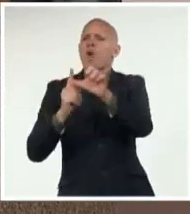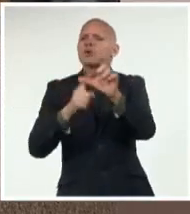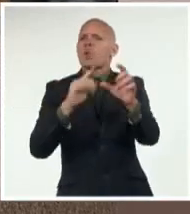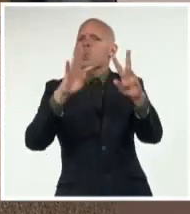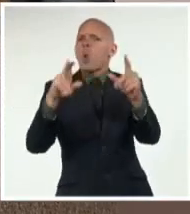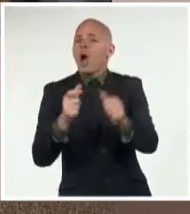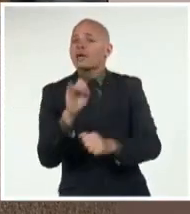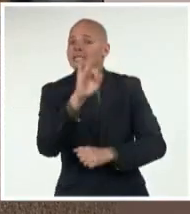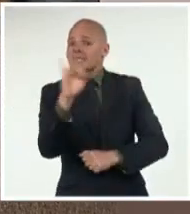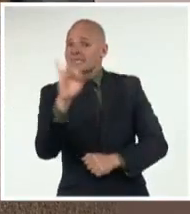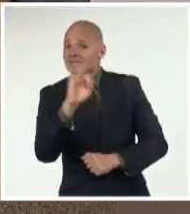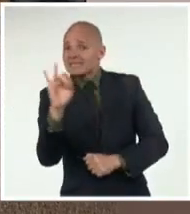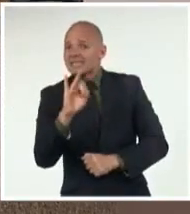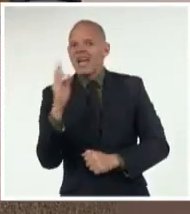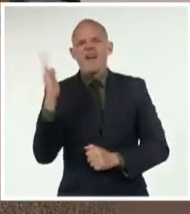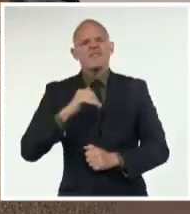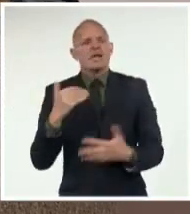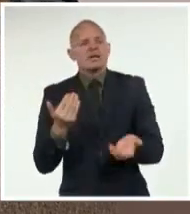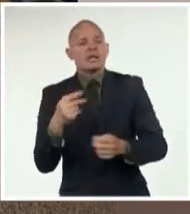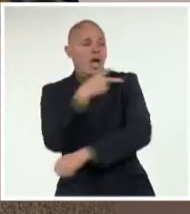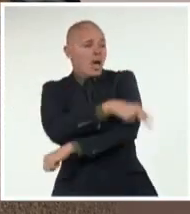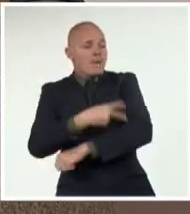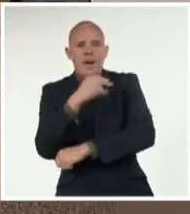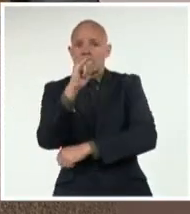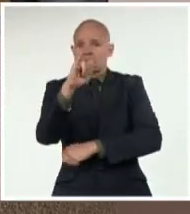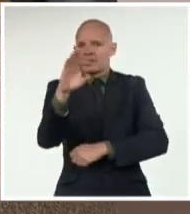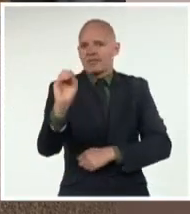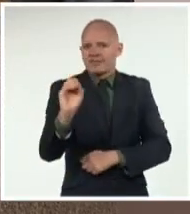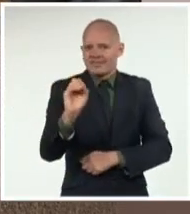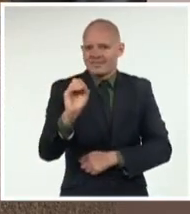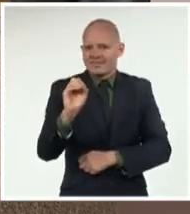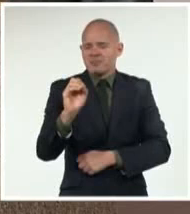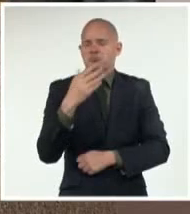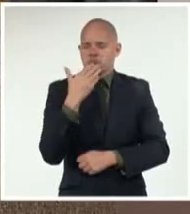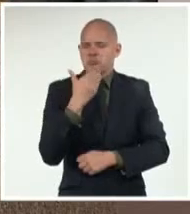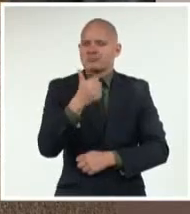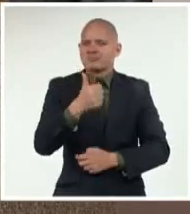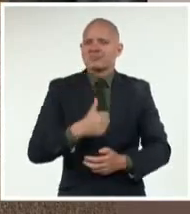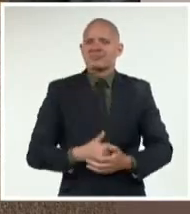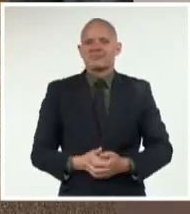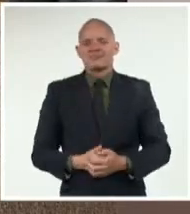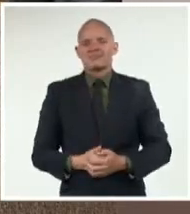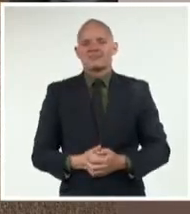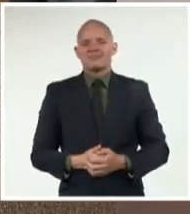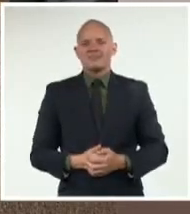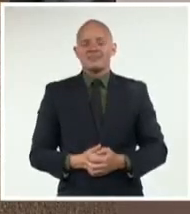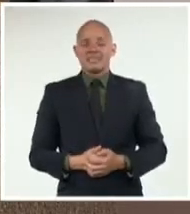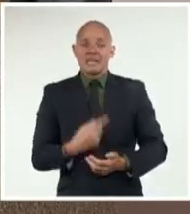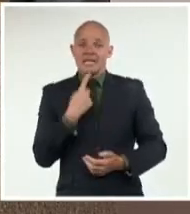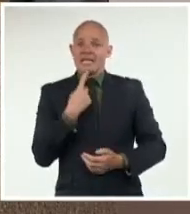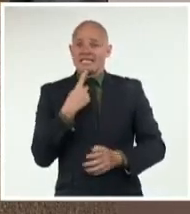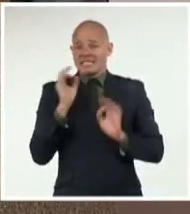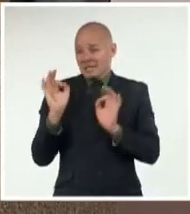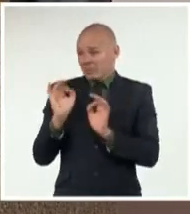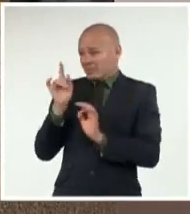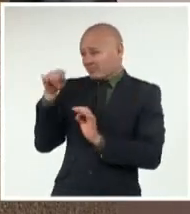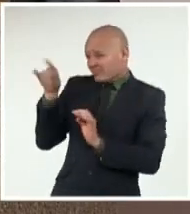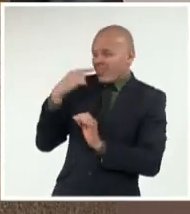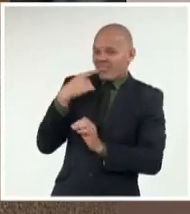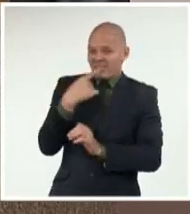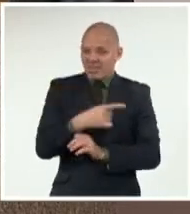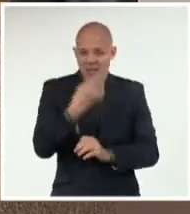comunista y obrera procedentes de 60 países. La demonizada Cuba, la bloqueada